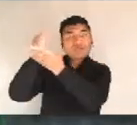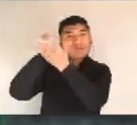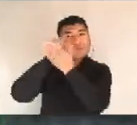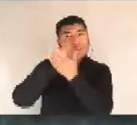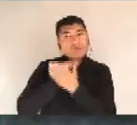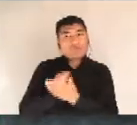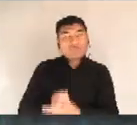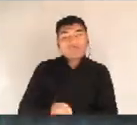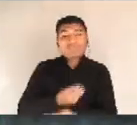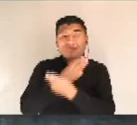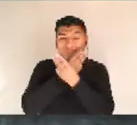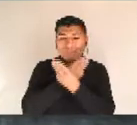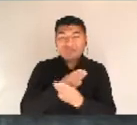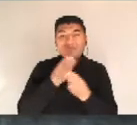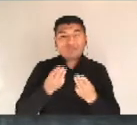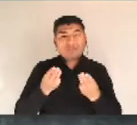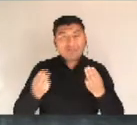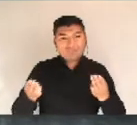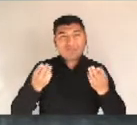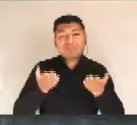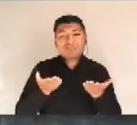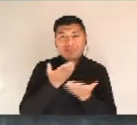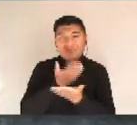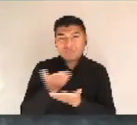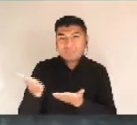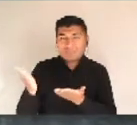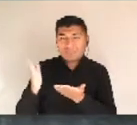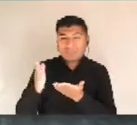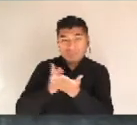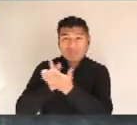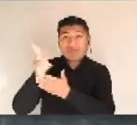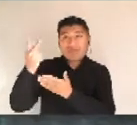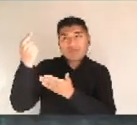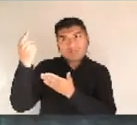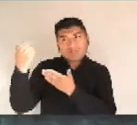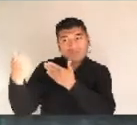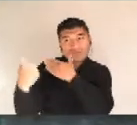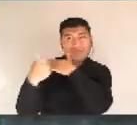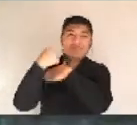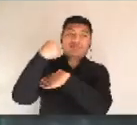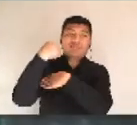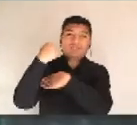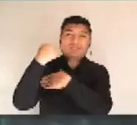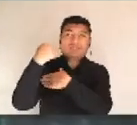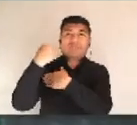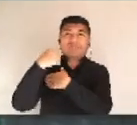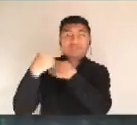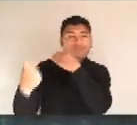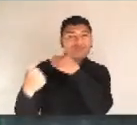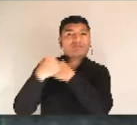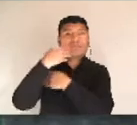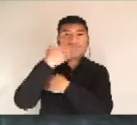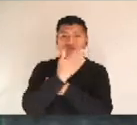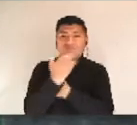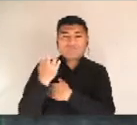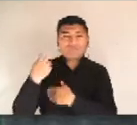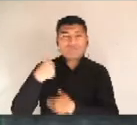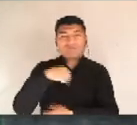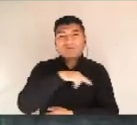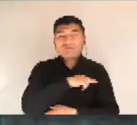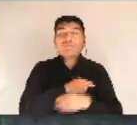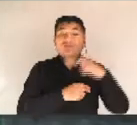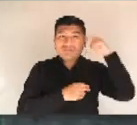materialmente es verdad nos mandan dinero nos mandan cosas que necesitamos